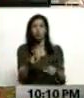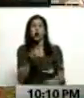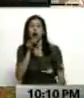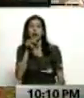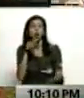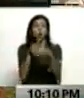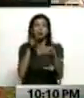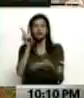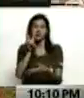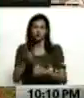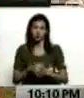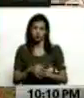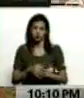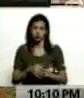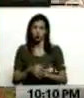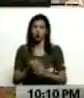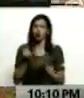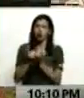para